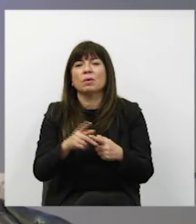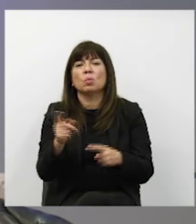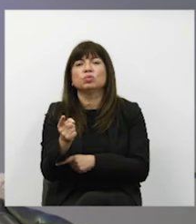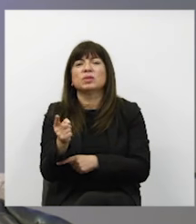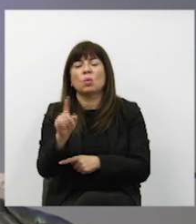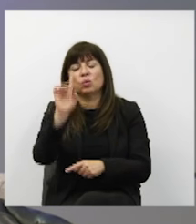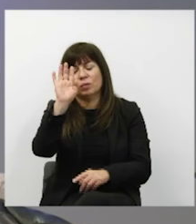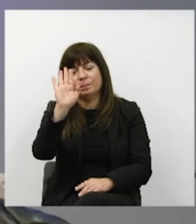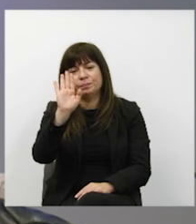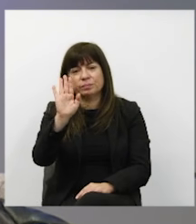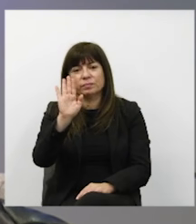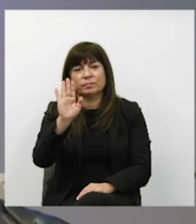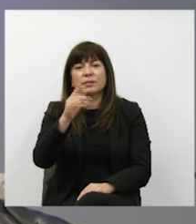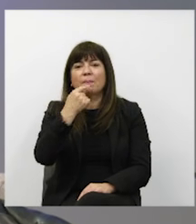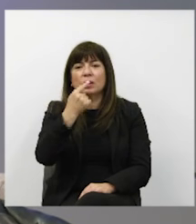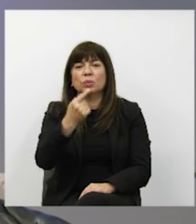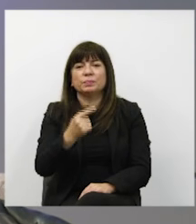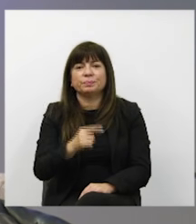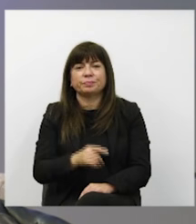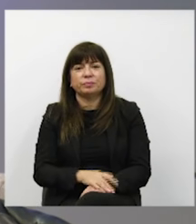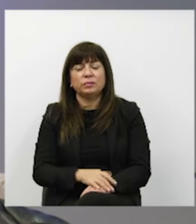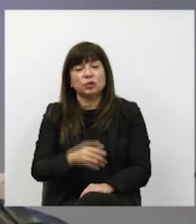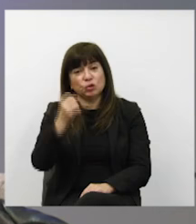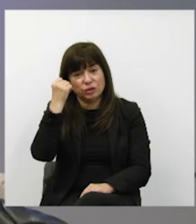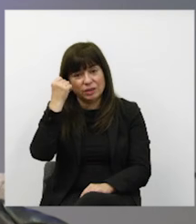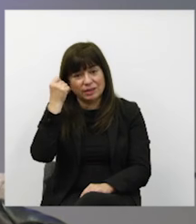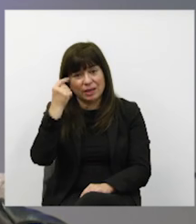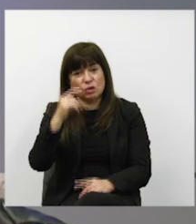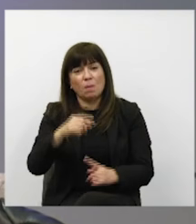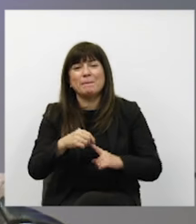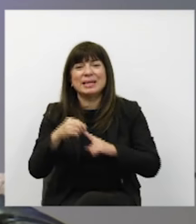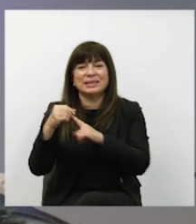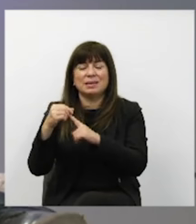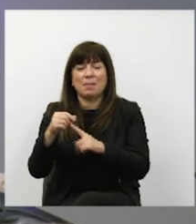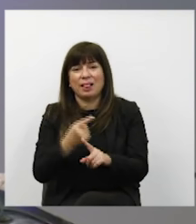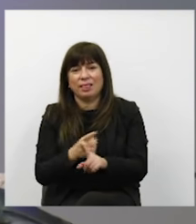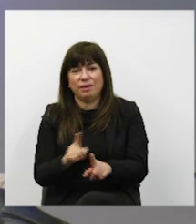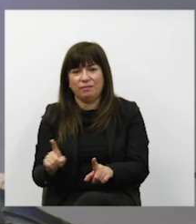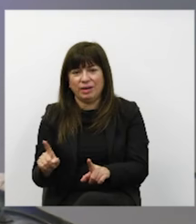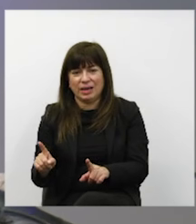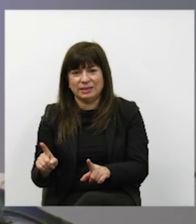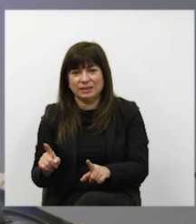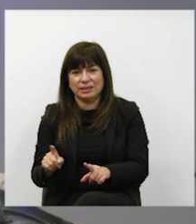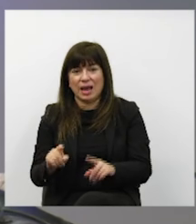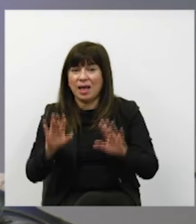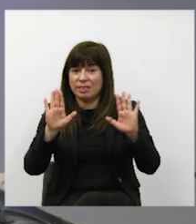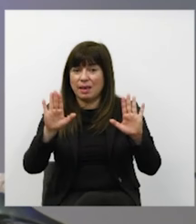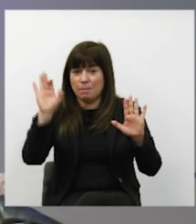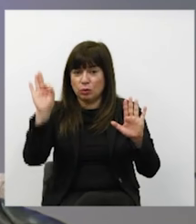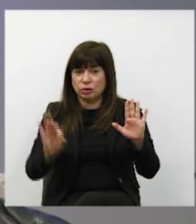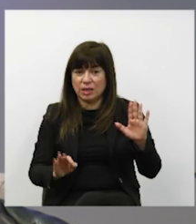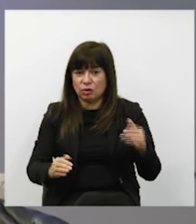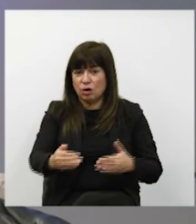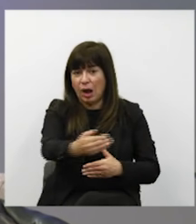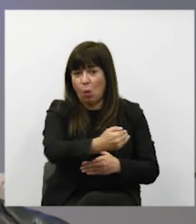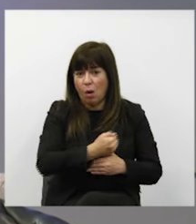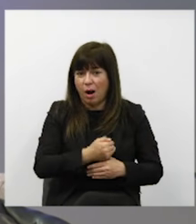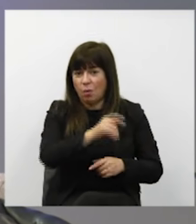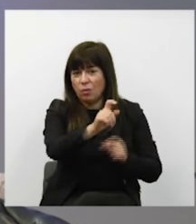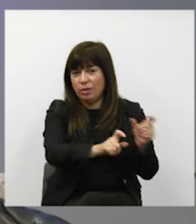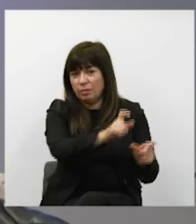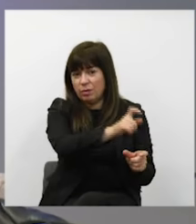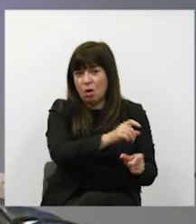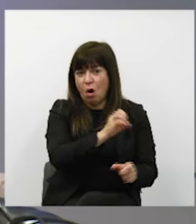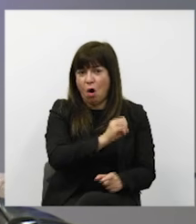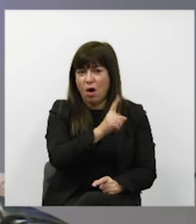quería hacerte una otra pregunta sobre eso. Yo entiendo que la principal diferencia entre el 10% que recaudan de las personas directo en